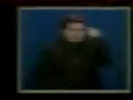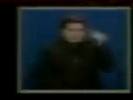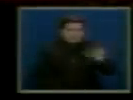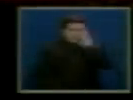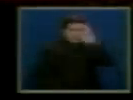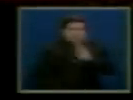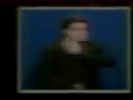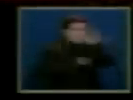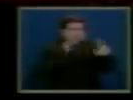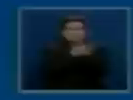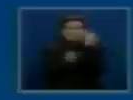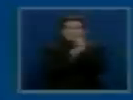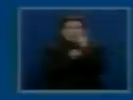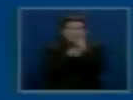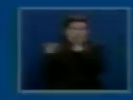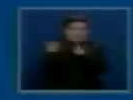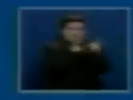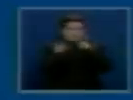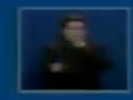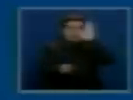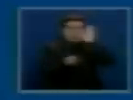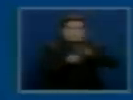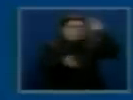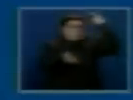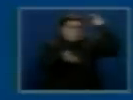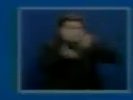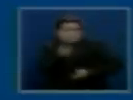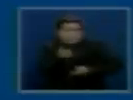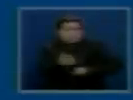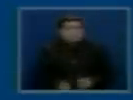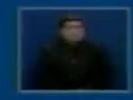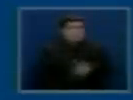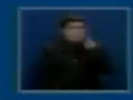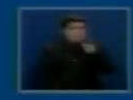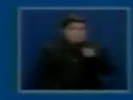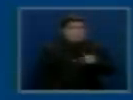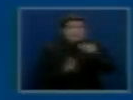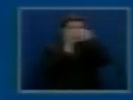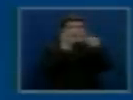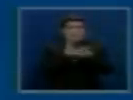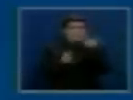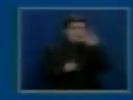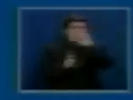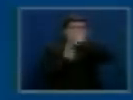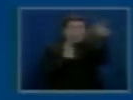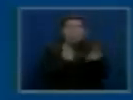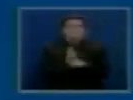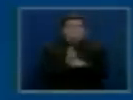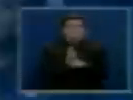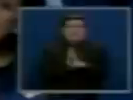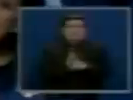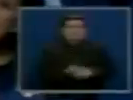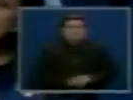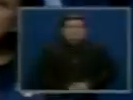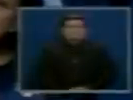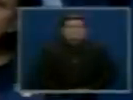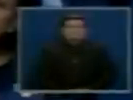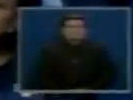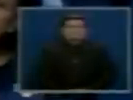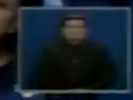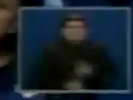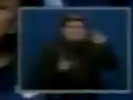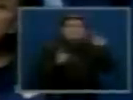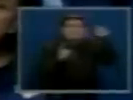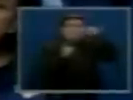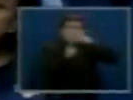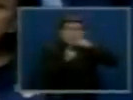sus instituciones se gobiernen con apego estricto a lo que manda el artículo 11 de nuestra Constitución Política. Su finalidad